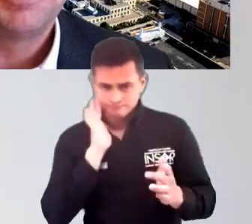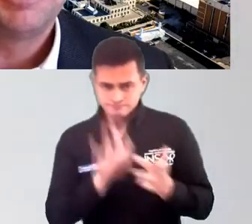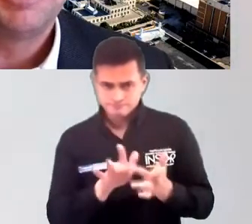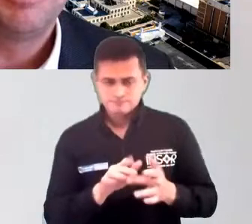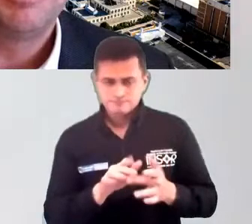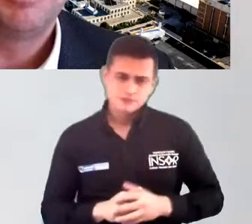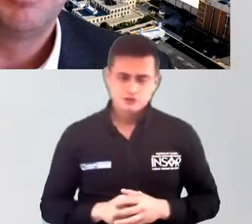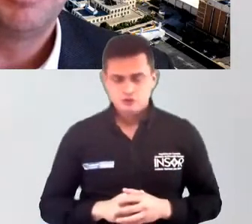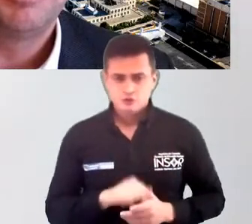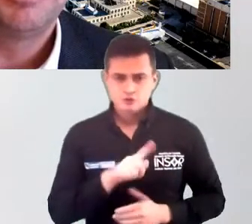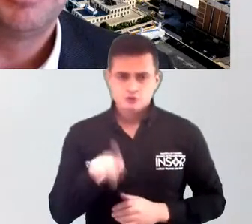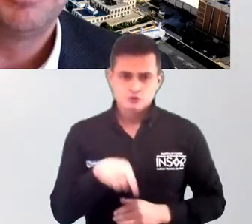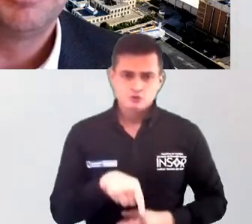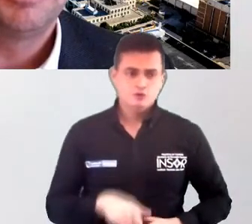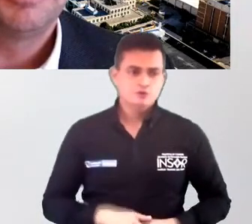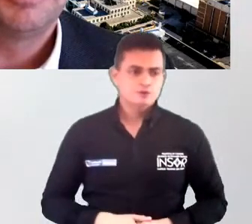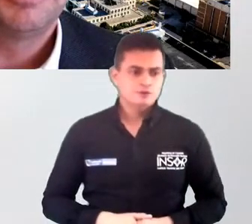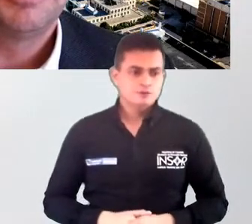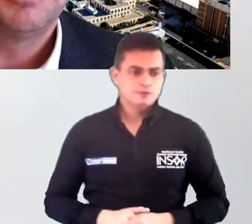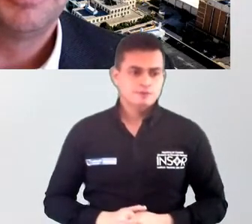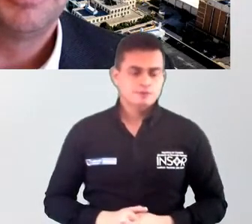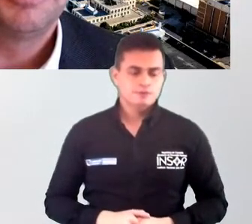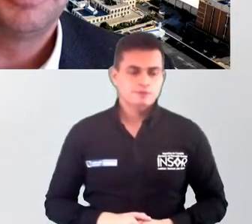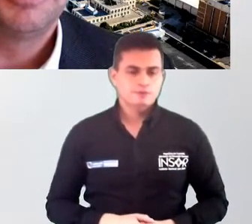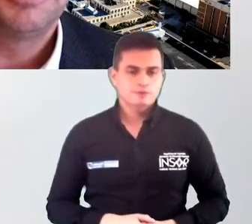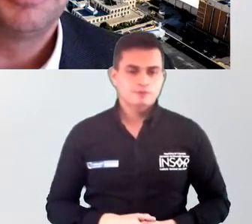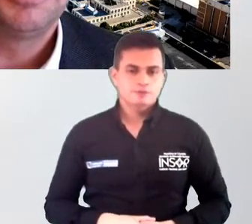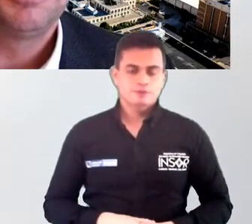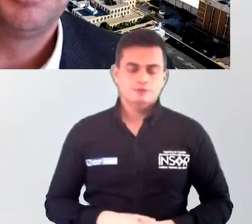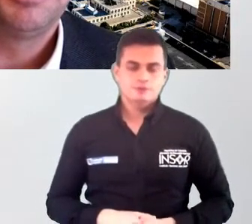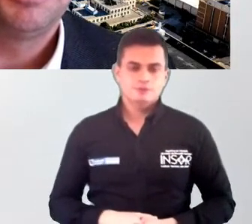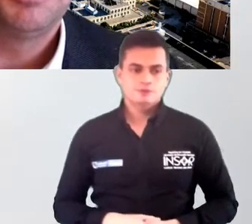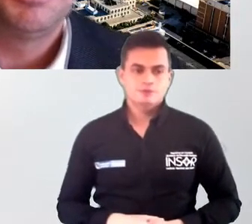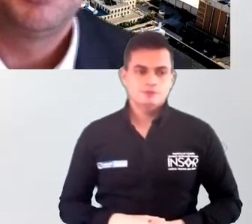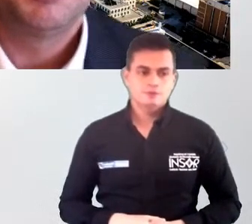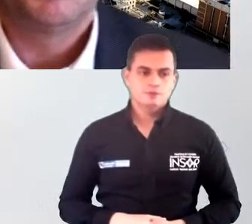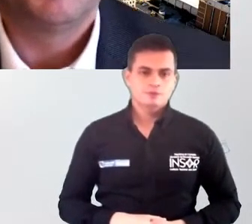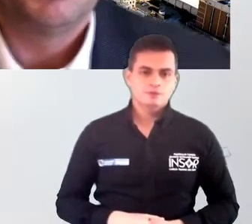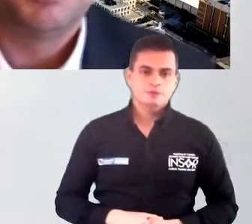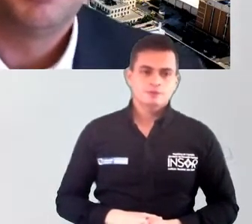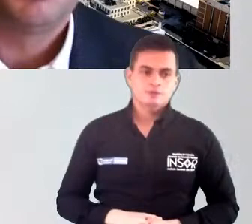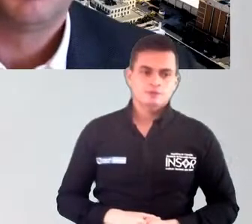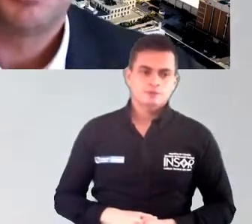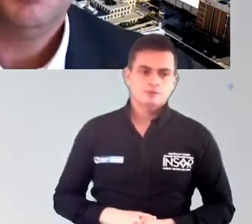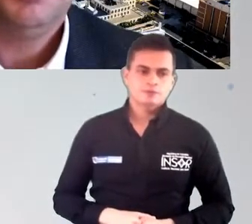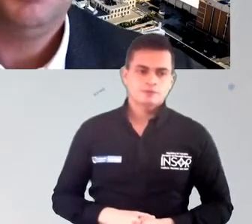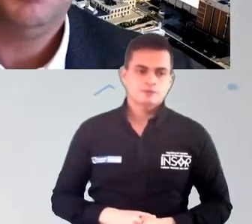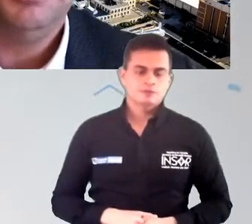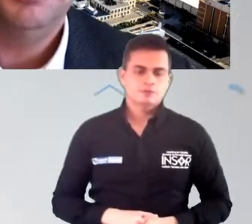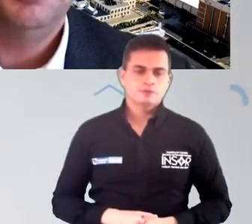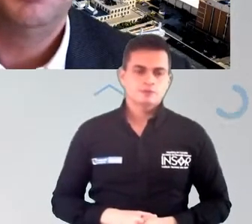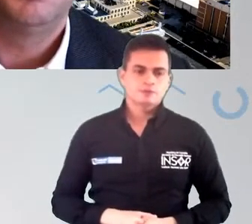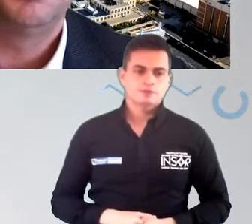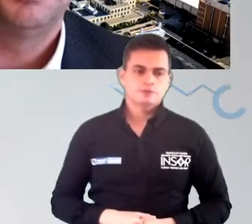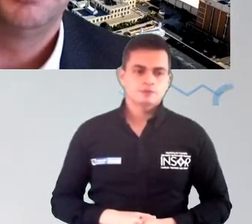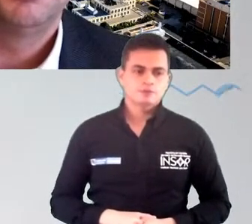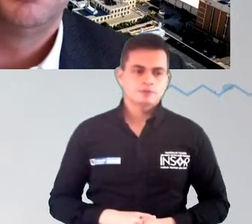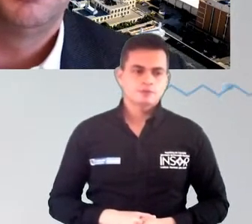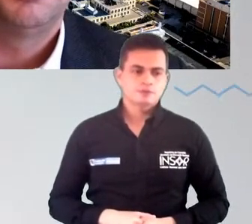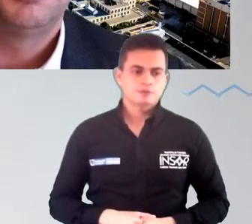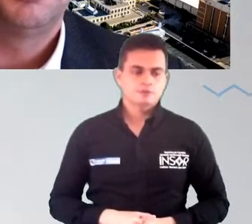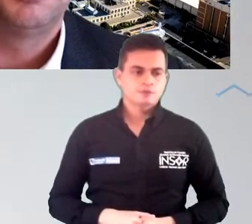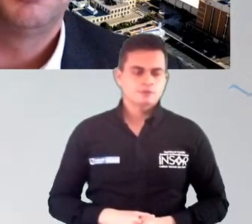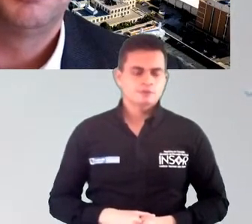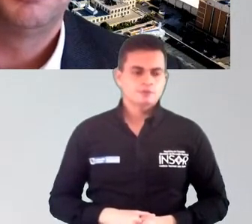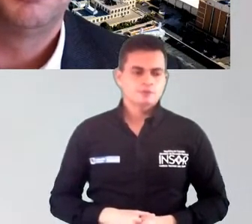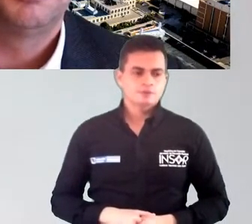¿Esto respondió la pregunta, señor Ander? Todos los días uno como docente tiene ese problema. Uno se